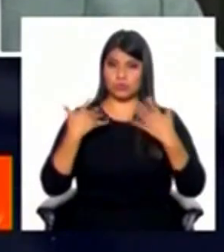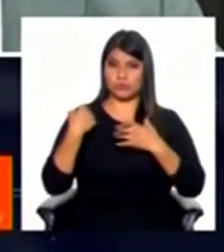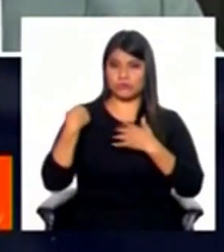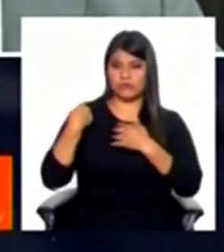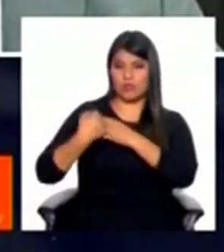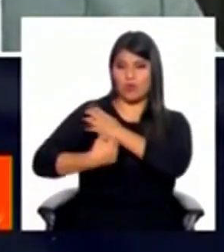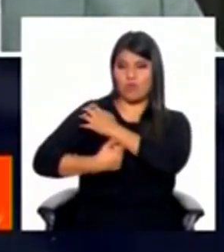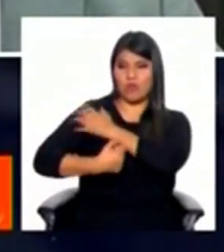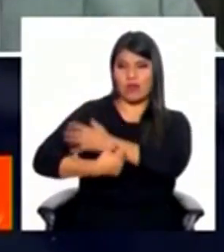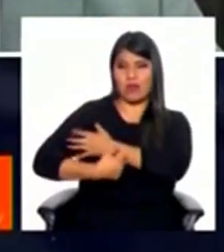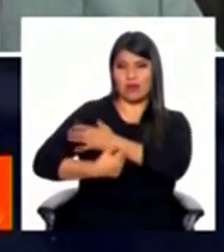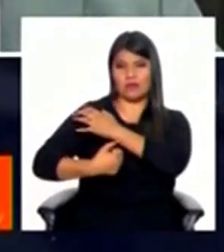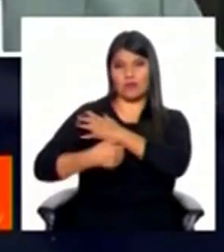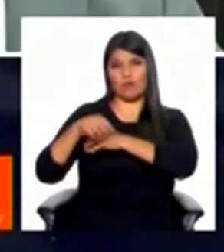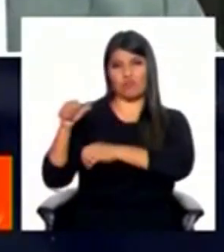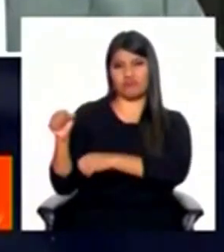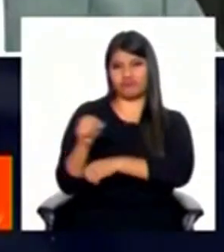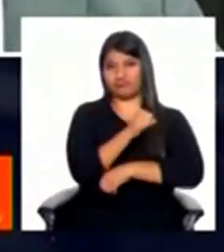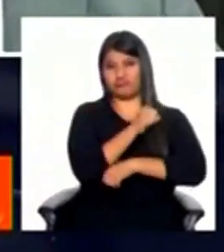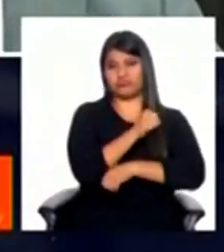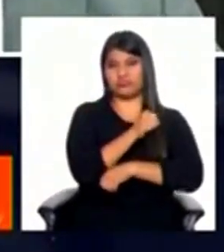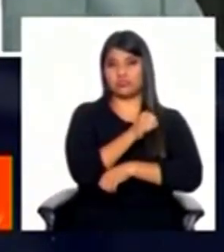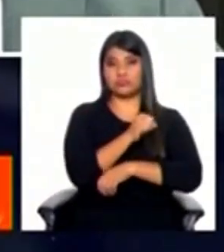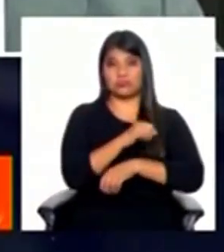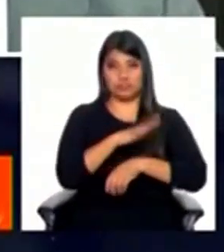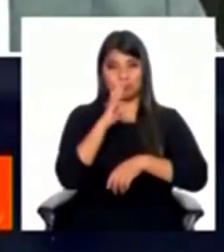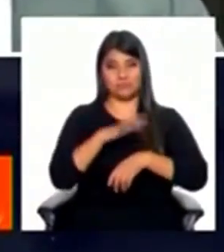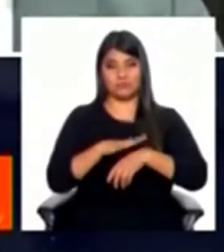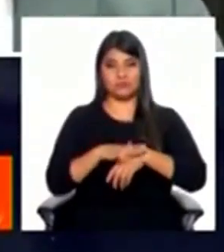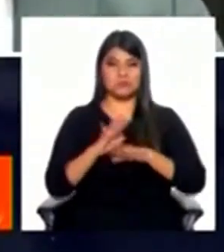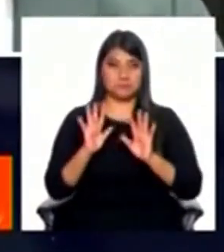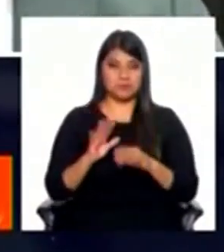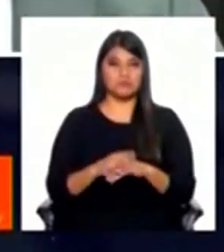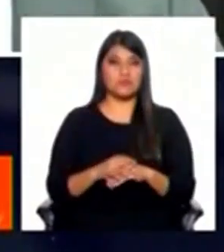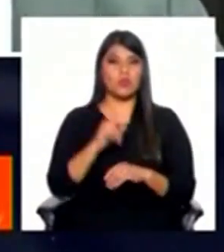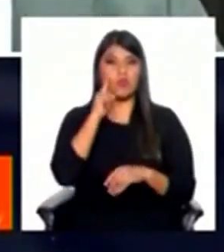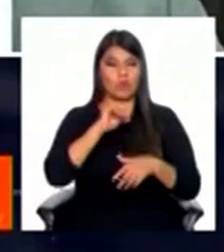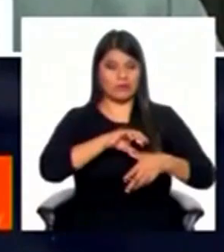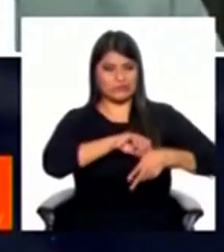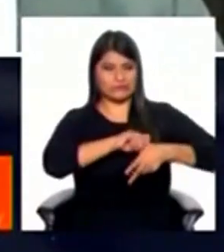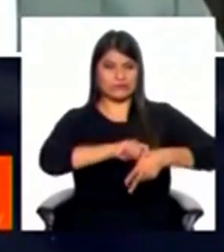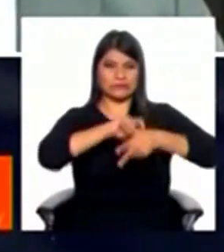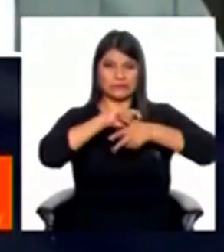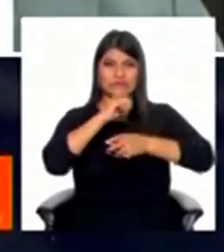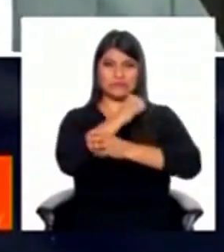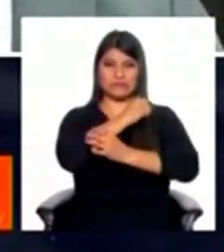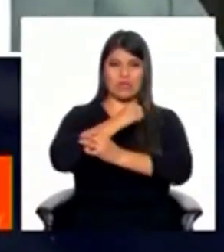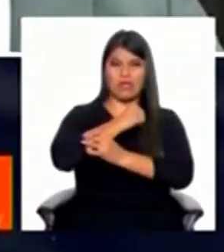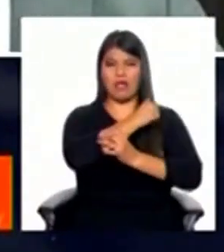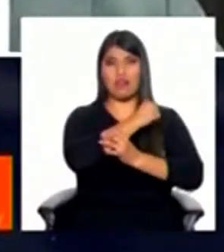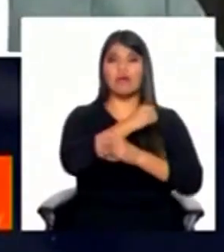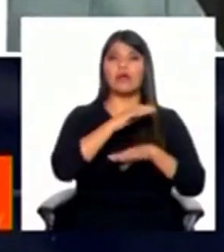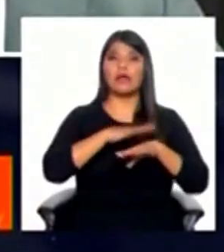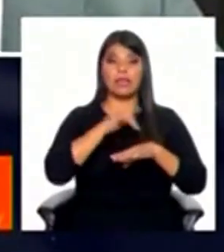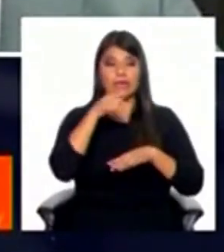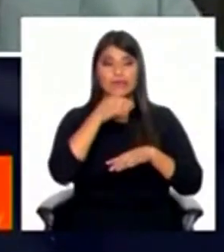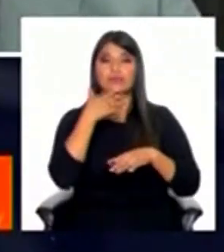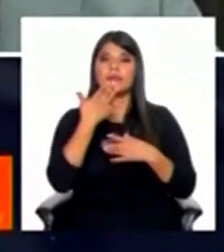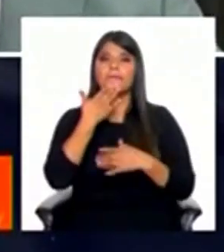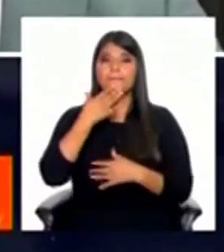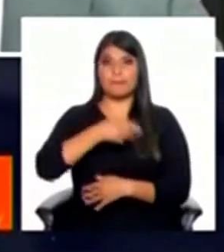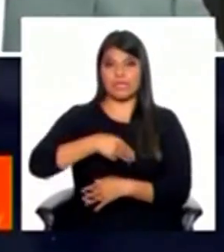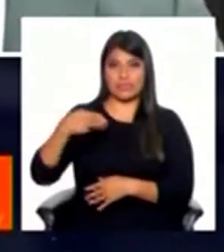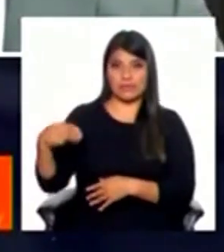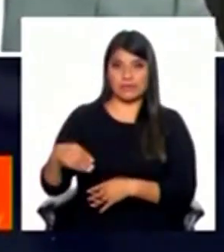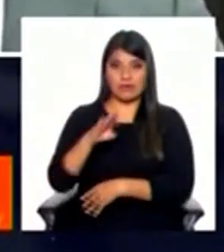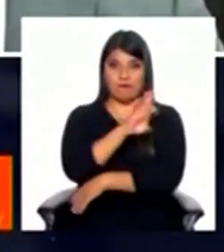niña en el accionar que hemos podido ver. Un proceso de investigación a cargo del Ministerio Público y que el